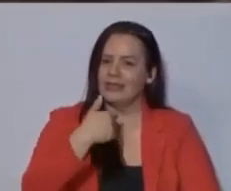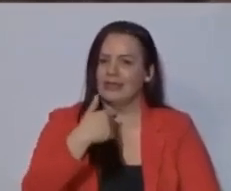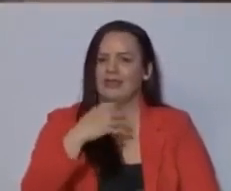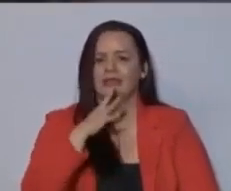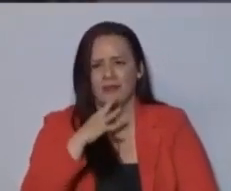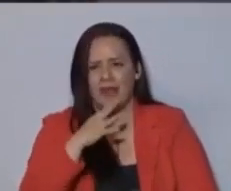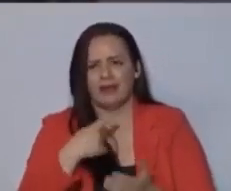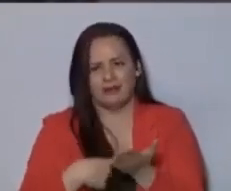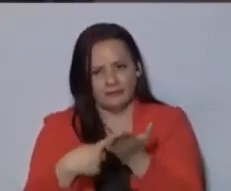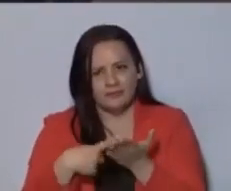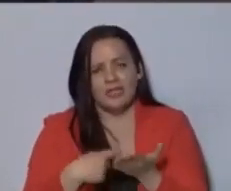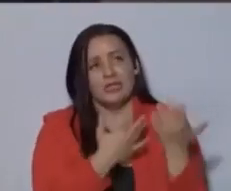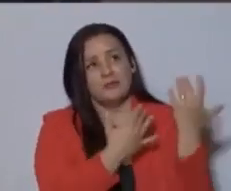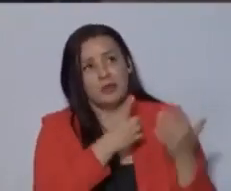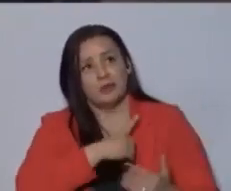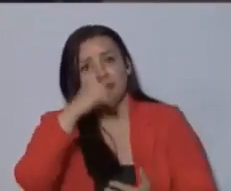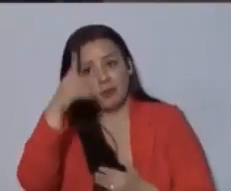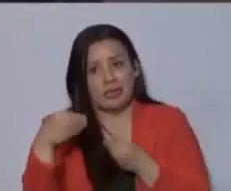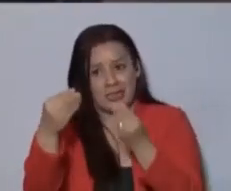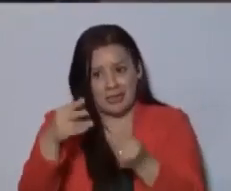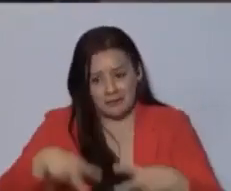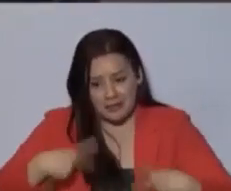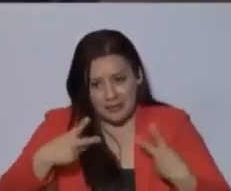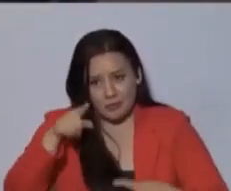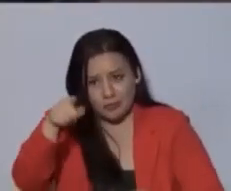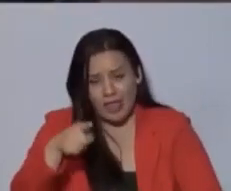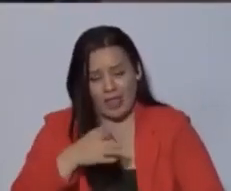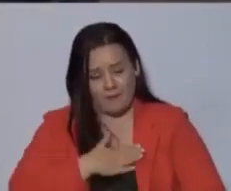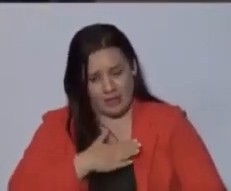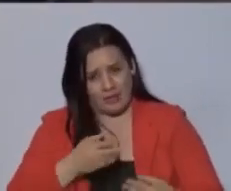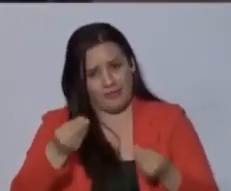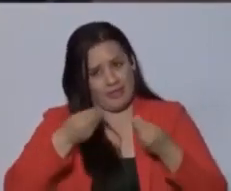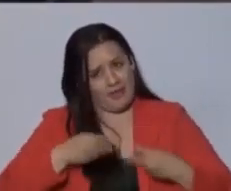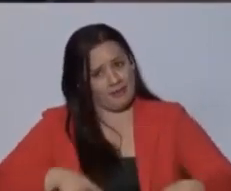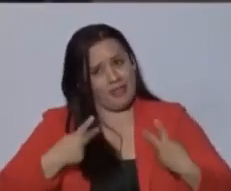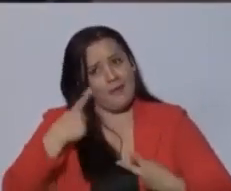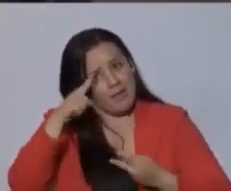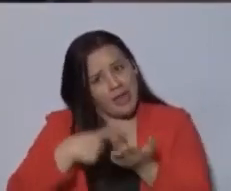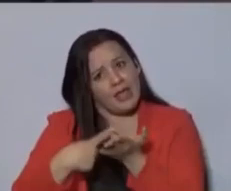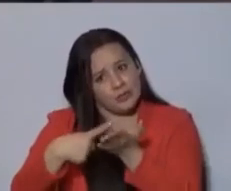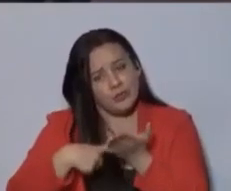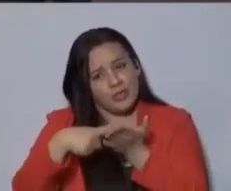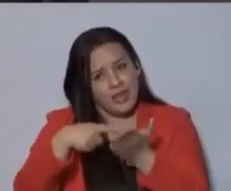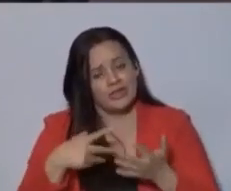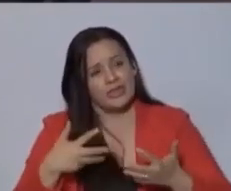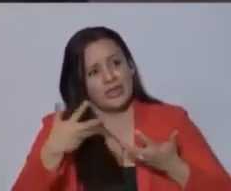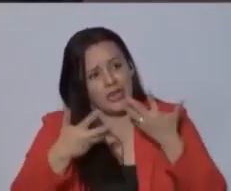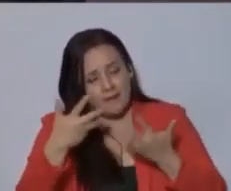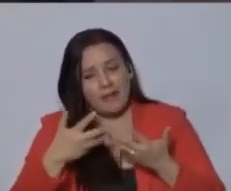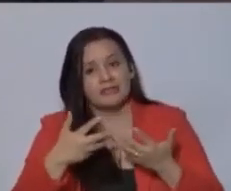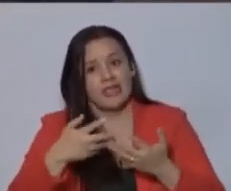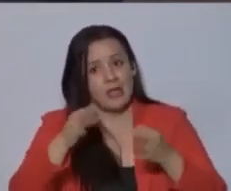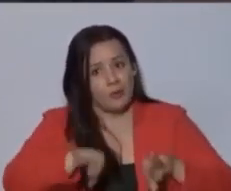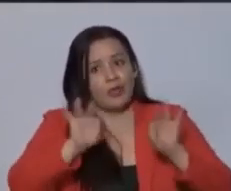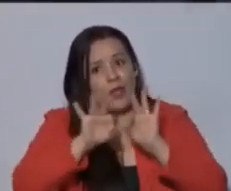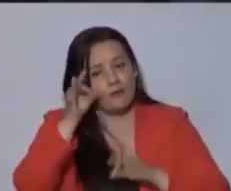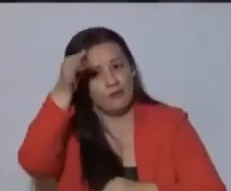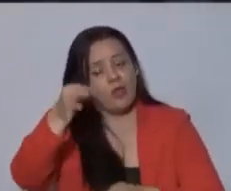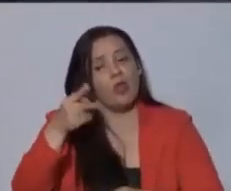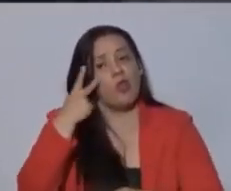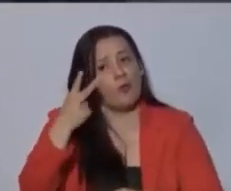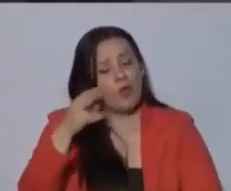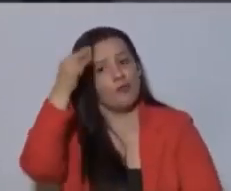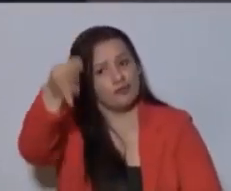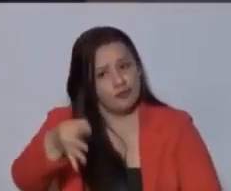los dilemas. Espero que Dios me le dé mucha vida a usted y a mí también para que podamos discutir sobre esos dilemas tan importantes para el país. Lo veo en el futuro, diputado